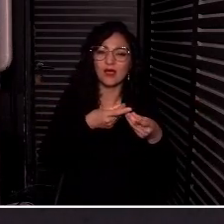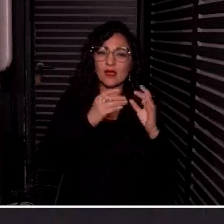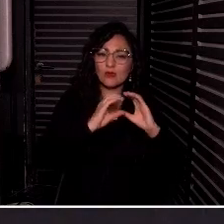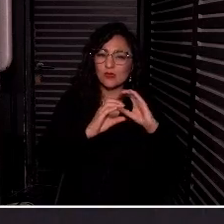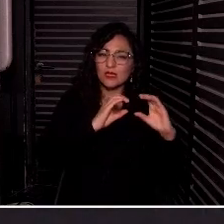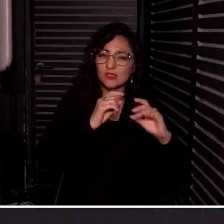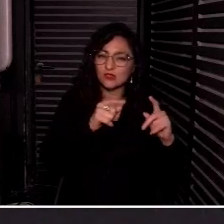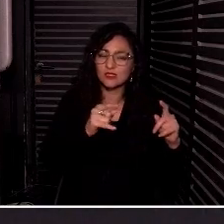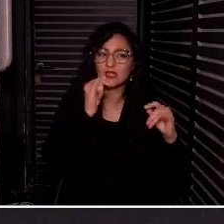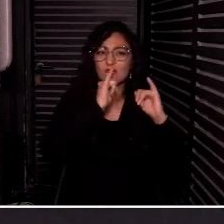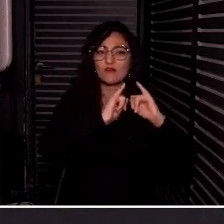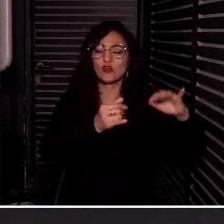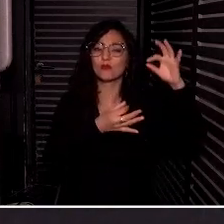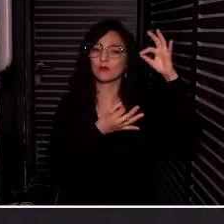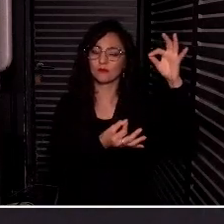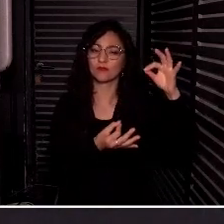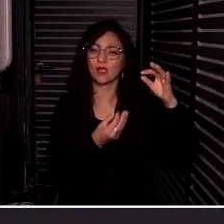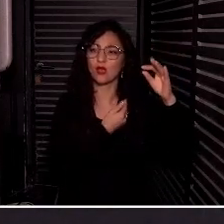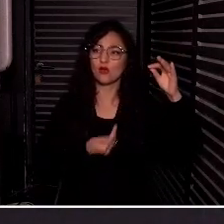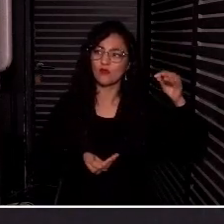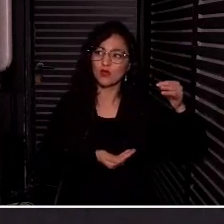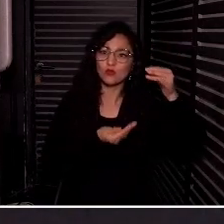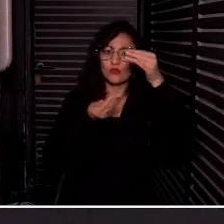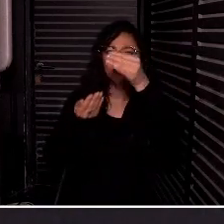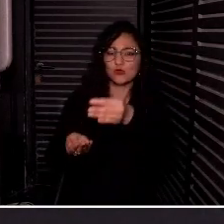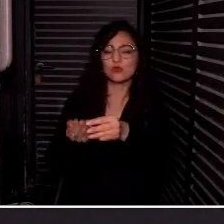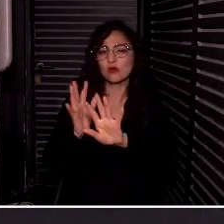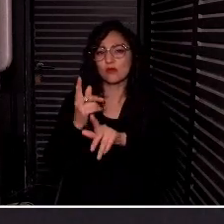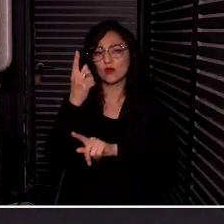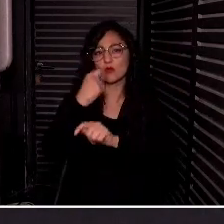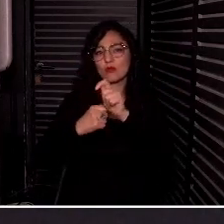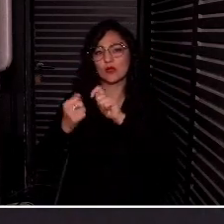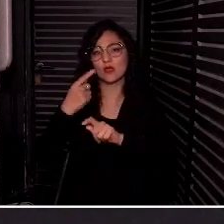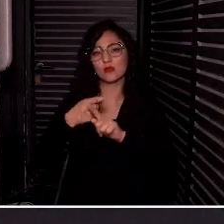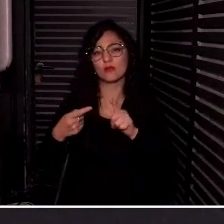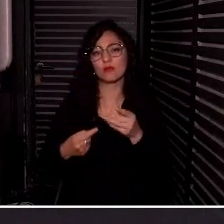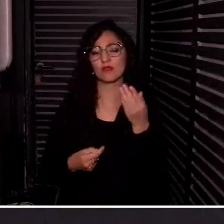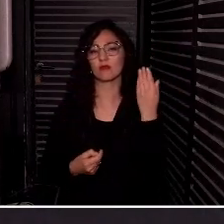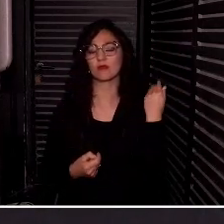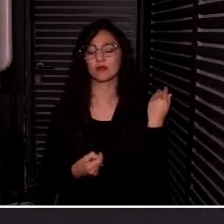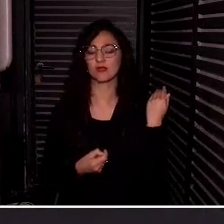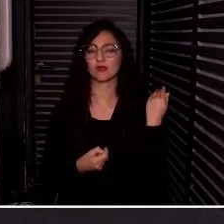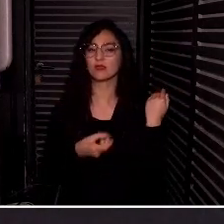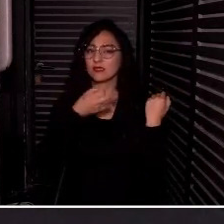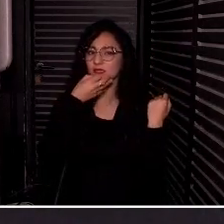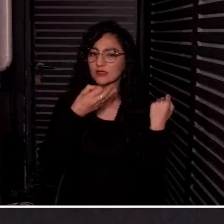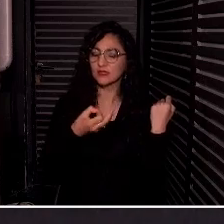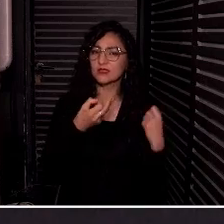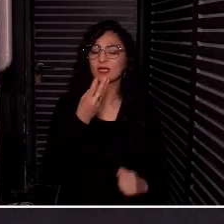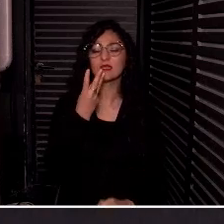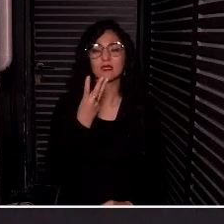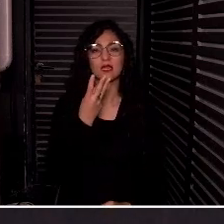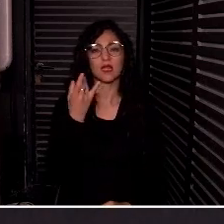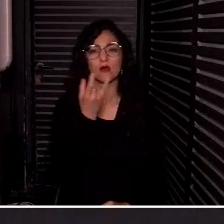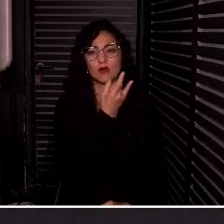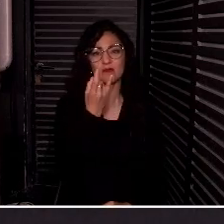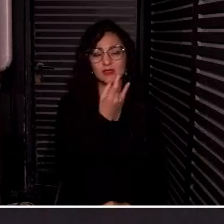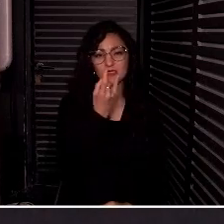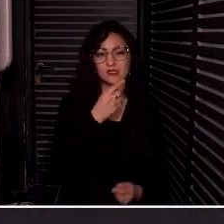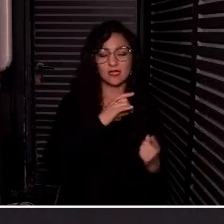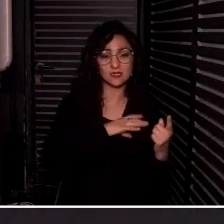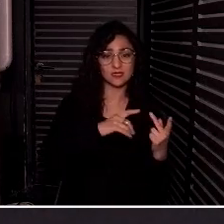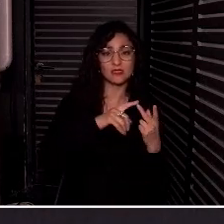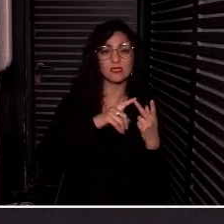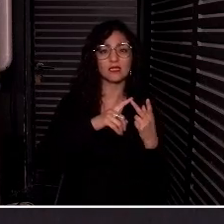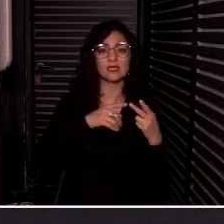fue un informe que se le entregó al gobierno hace aproximadamente un año y medio se consign que hicieron tres universidades de acá Universidad de chile la de la